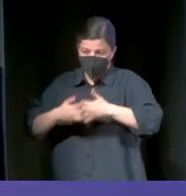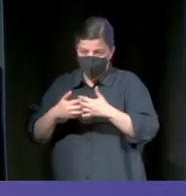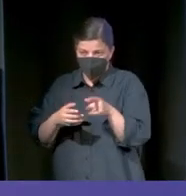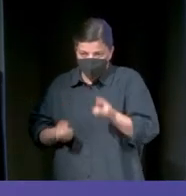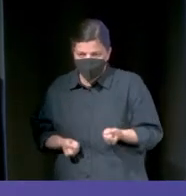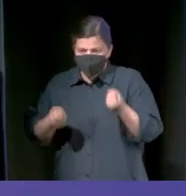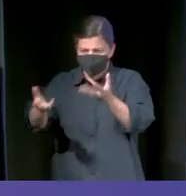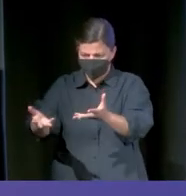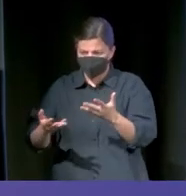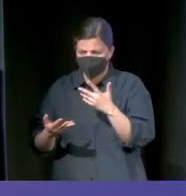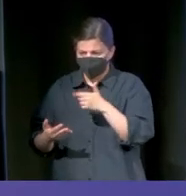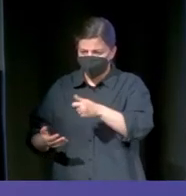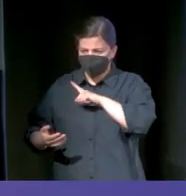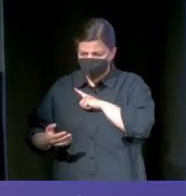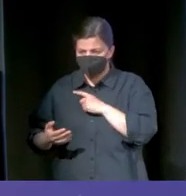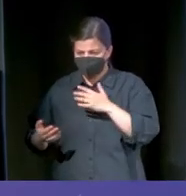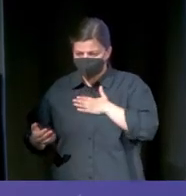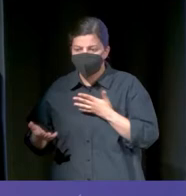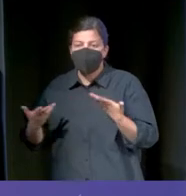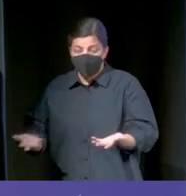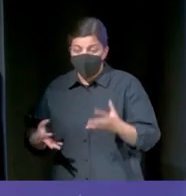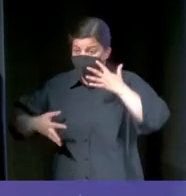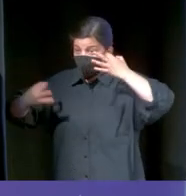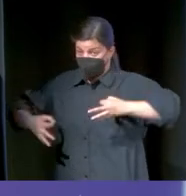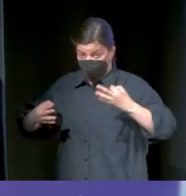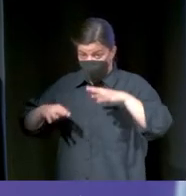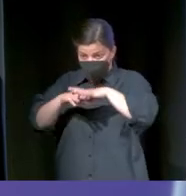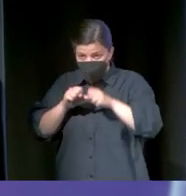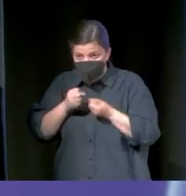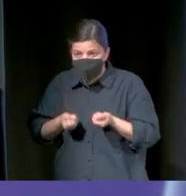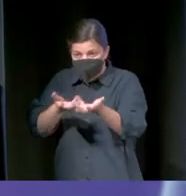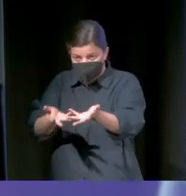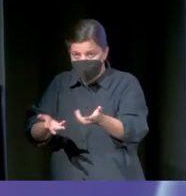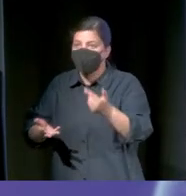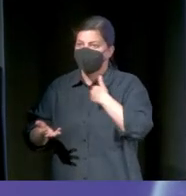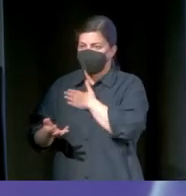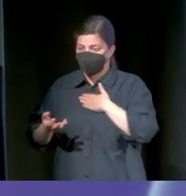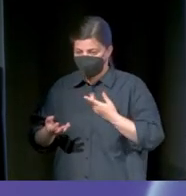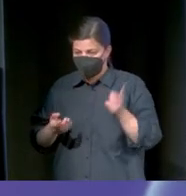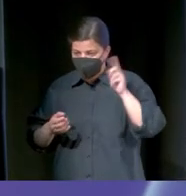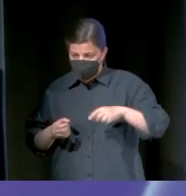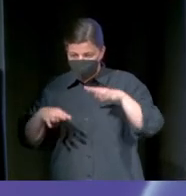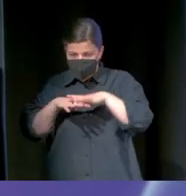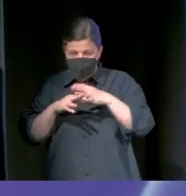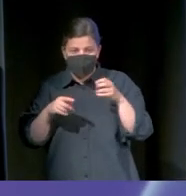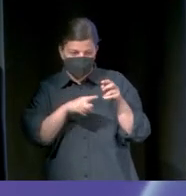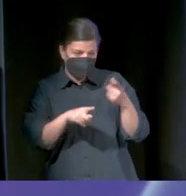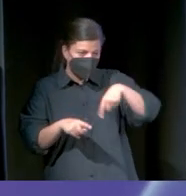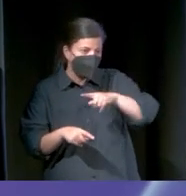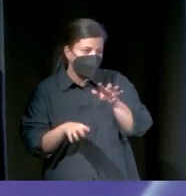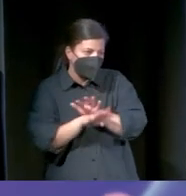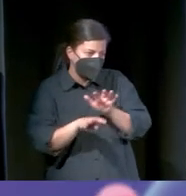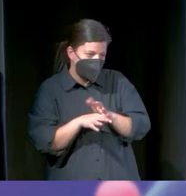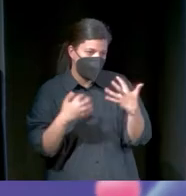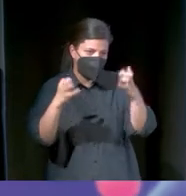transmites en en redes que es seguridad y bueno y luego también lo que a mí me gusta transmitir en redes es esto que es que os estáis riendo así que yo